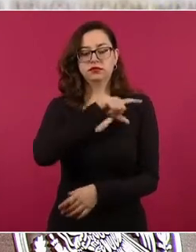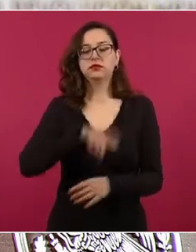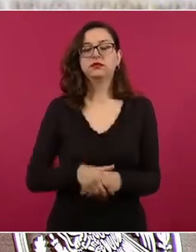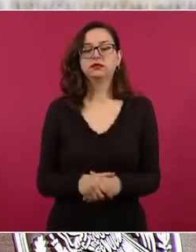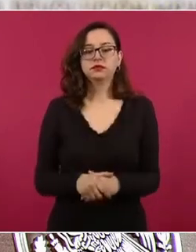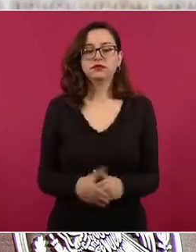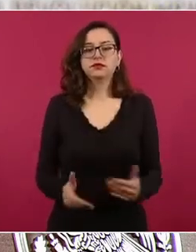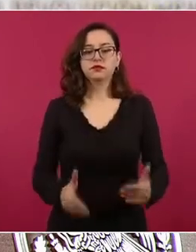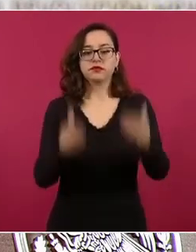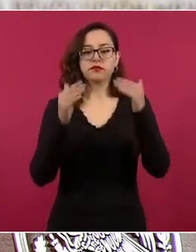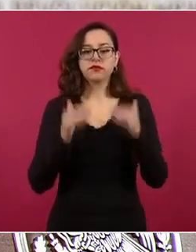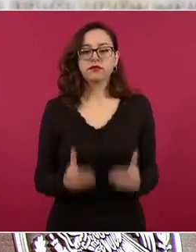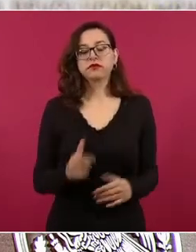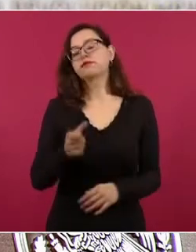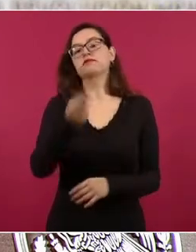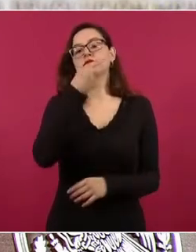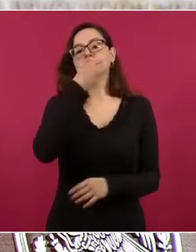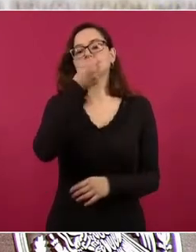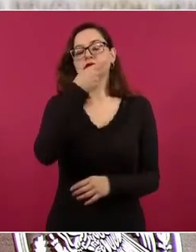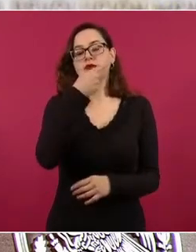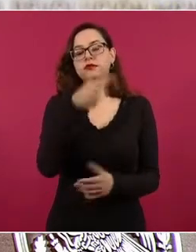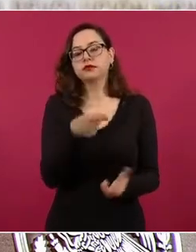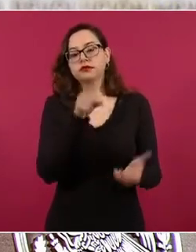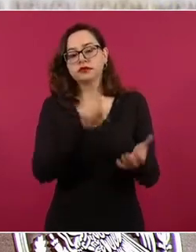el abasto habita un